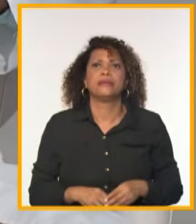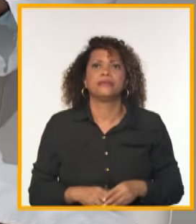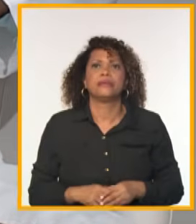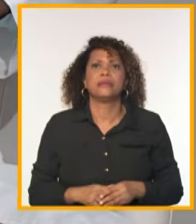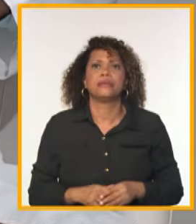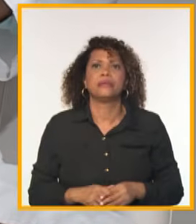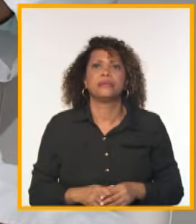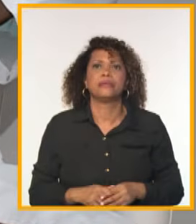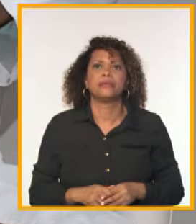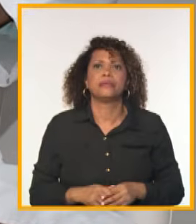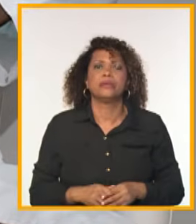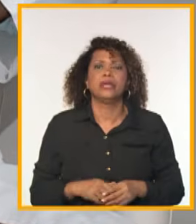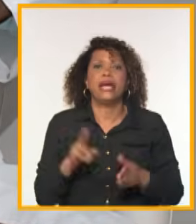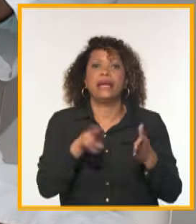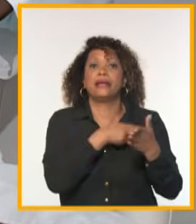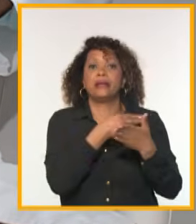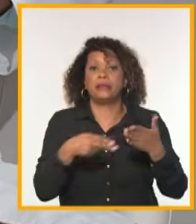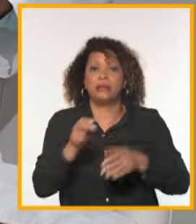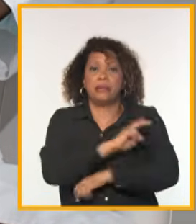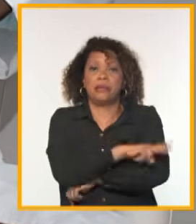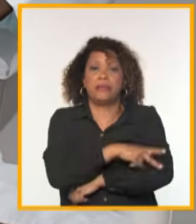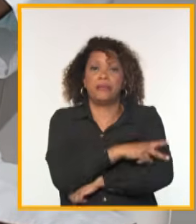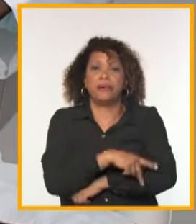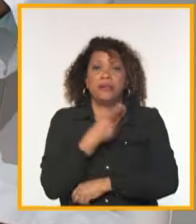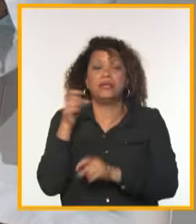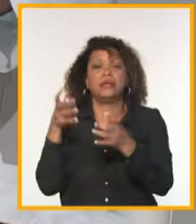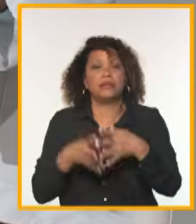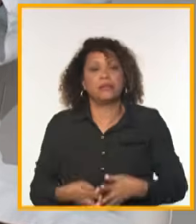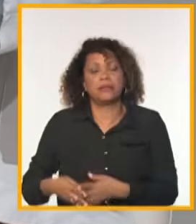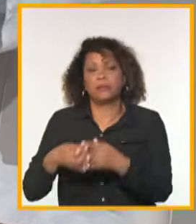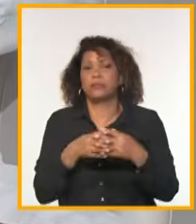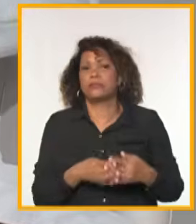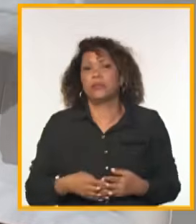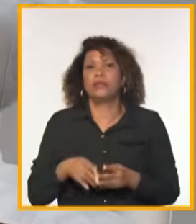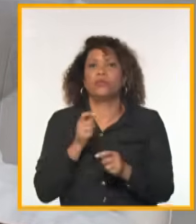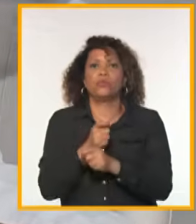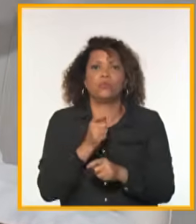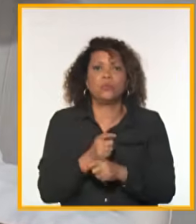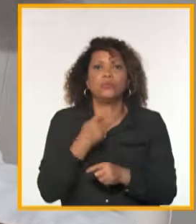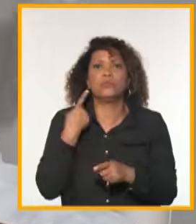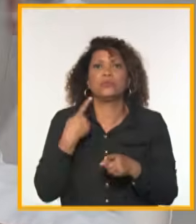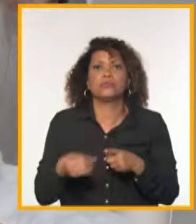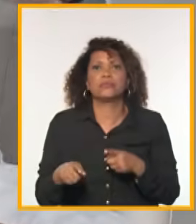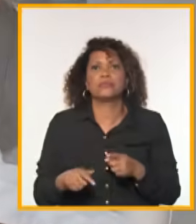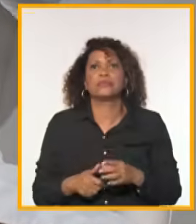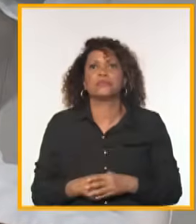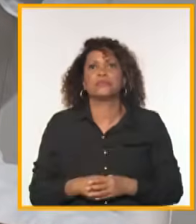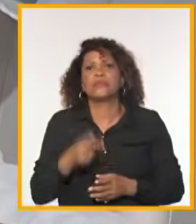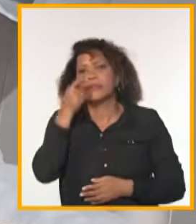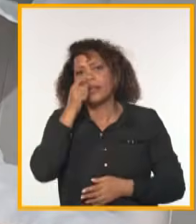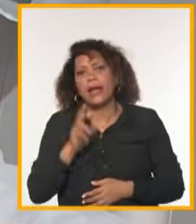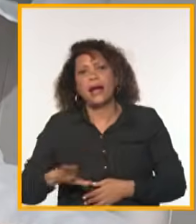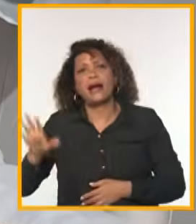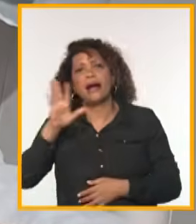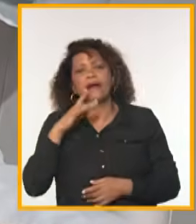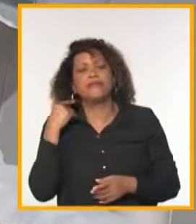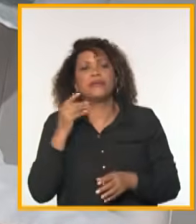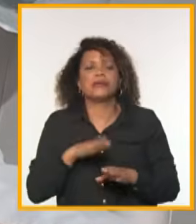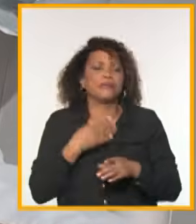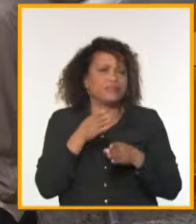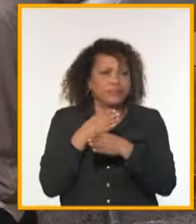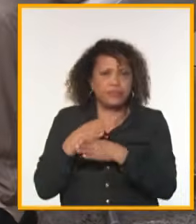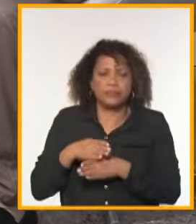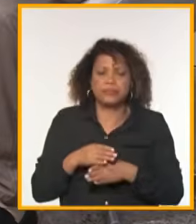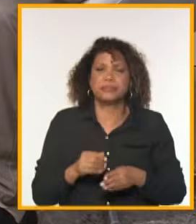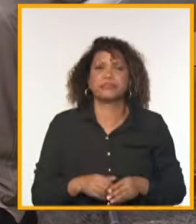en Inglaterra y en Estados Unidos, y pasaje por África y después África también. Es decir,